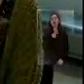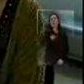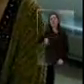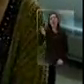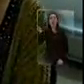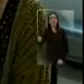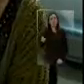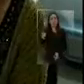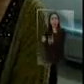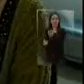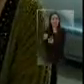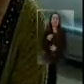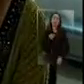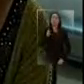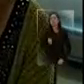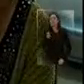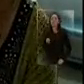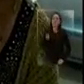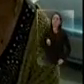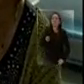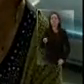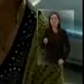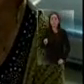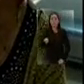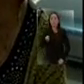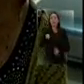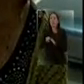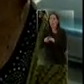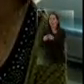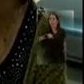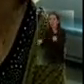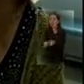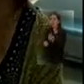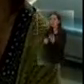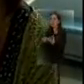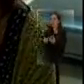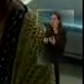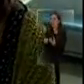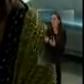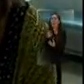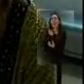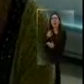tal cosa a la cocina. Ya voy, prum, prum, prum, y llego a la cocina y digo,